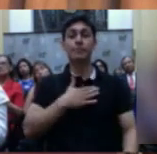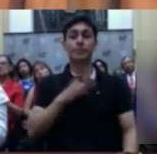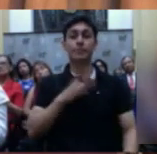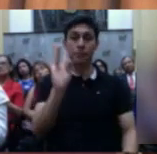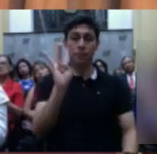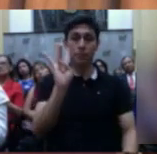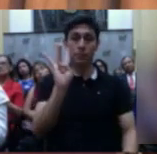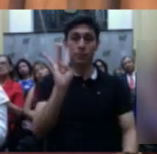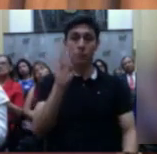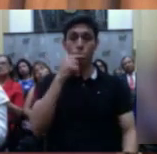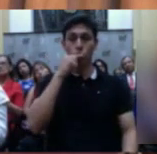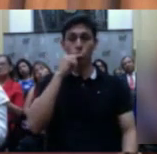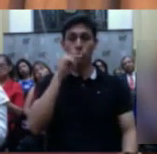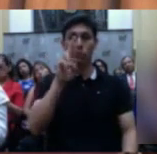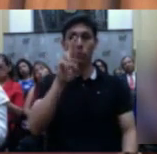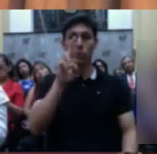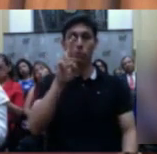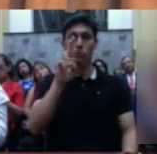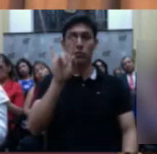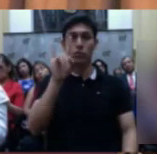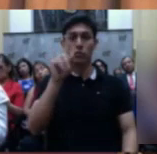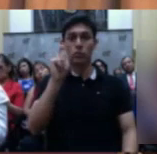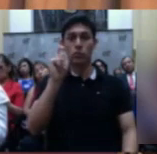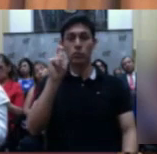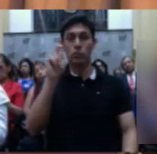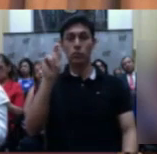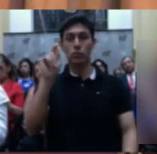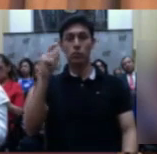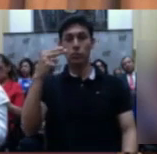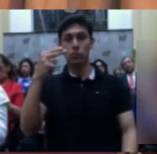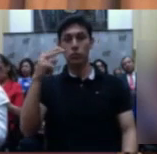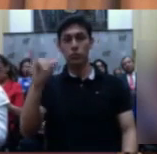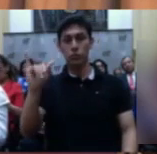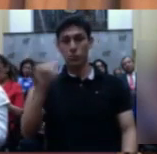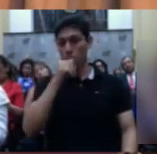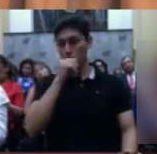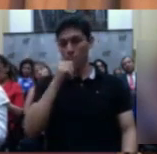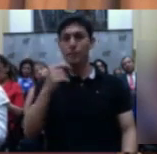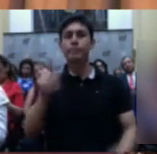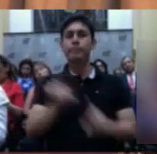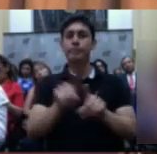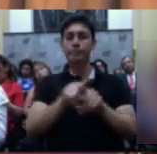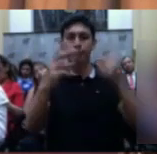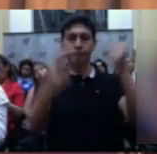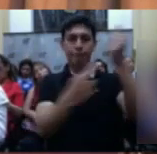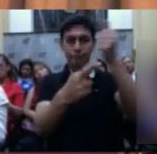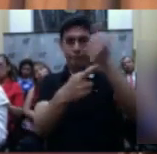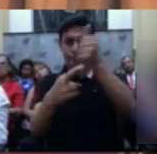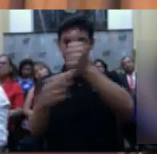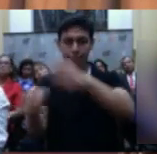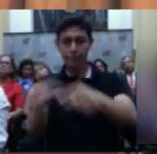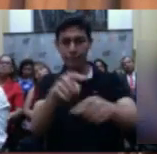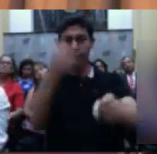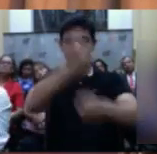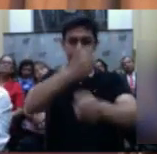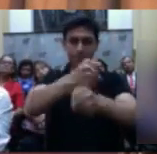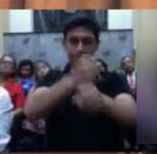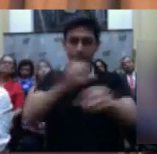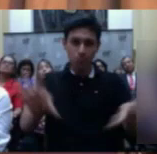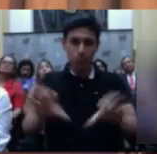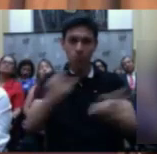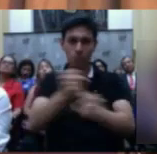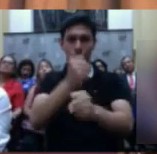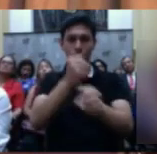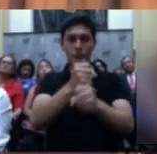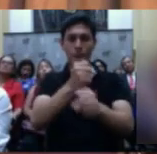Cuti. Quiero agradecer a los regidores por su gran trabajo y a nuestros funcionarios y además